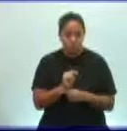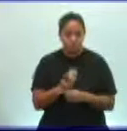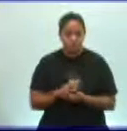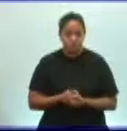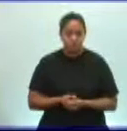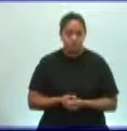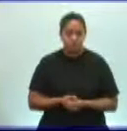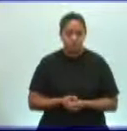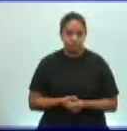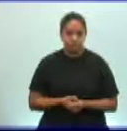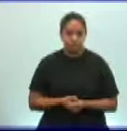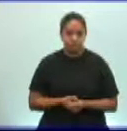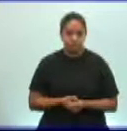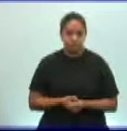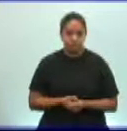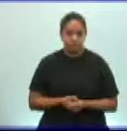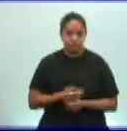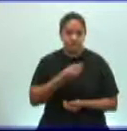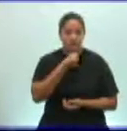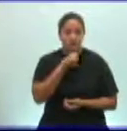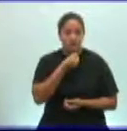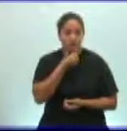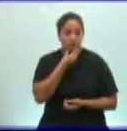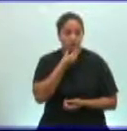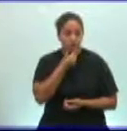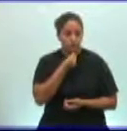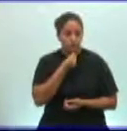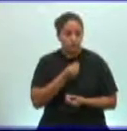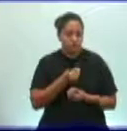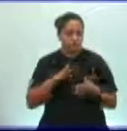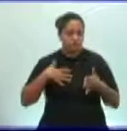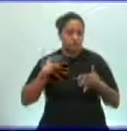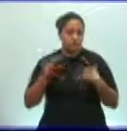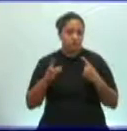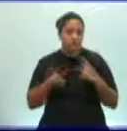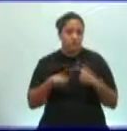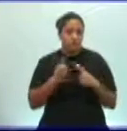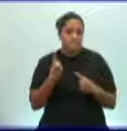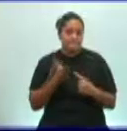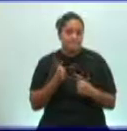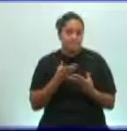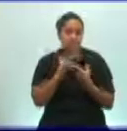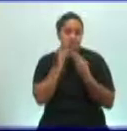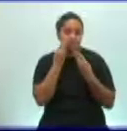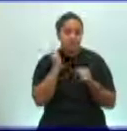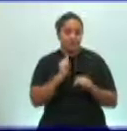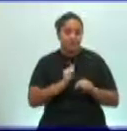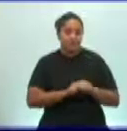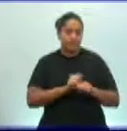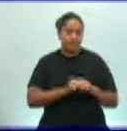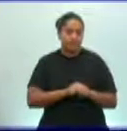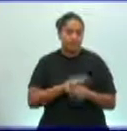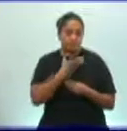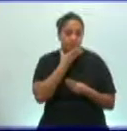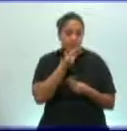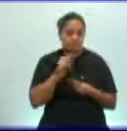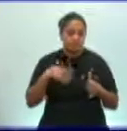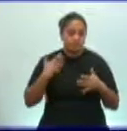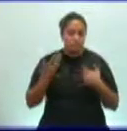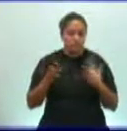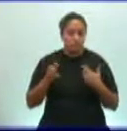El joven se divertía más perdía el tiempo. Fíjense que en este caso la conjunción más significa lo mismo